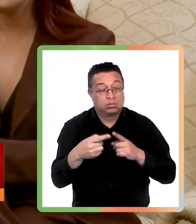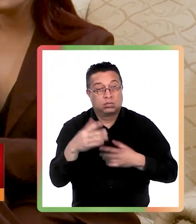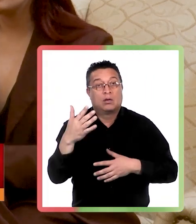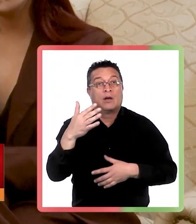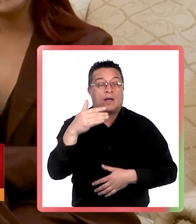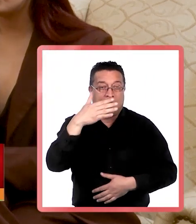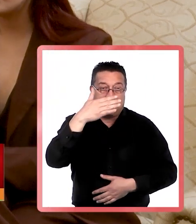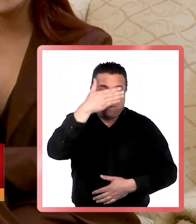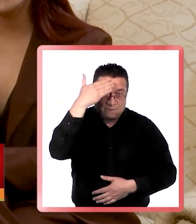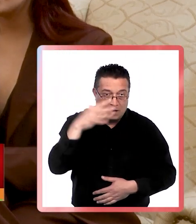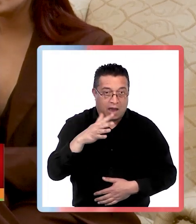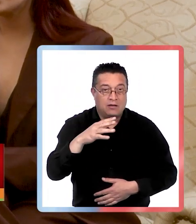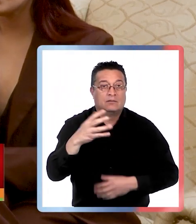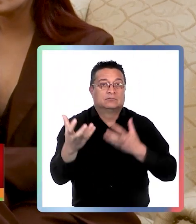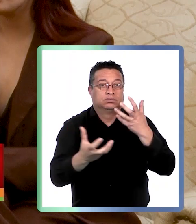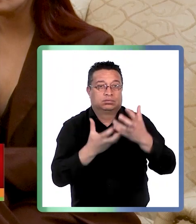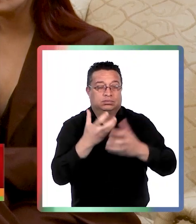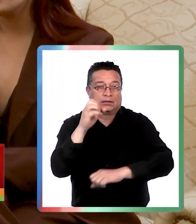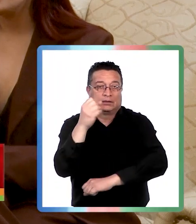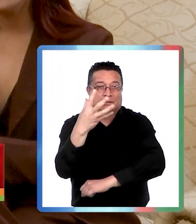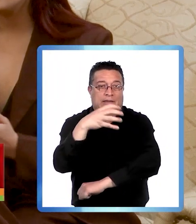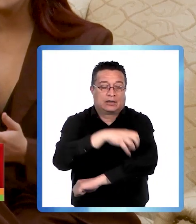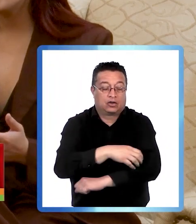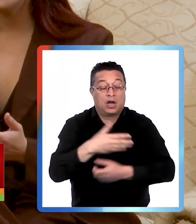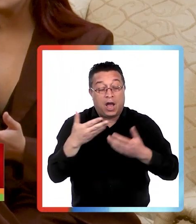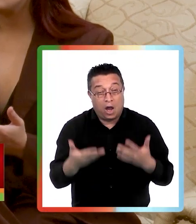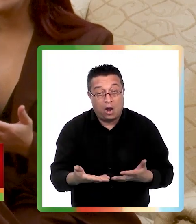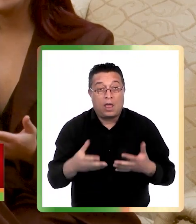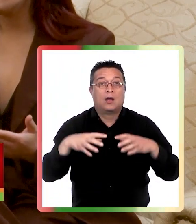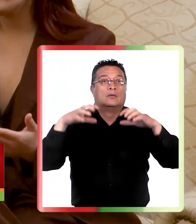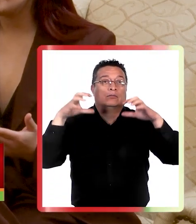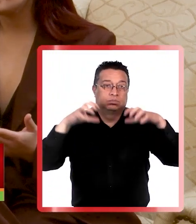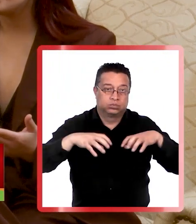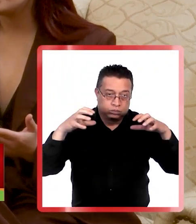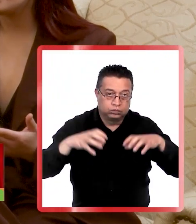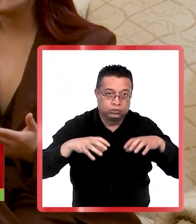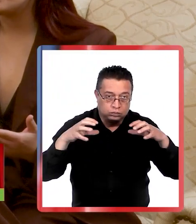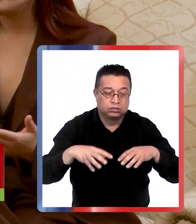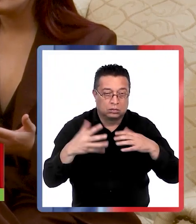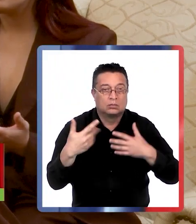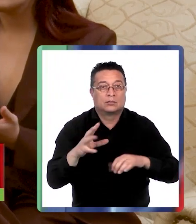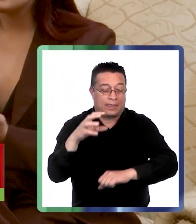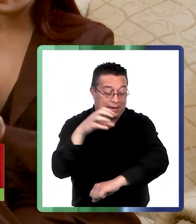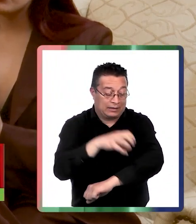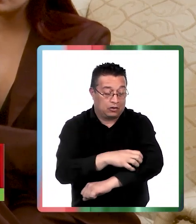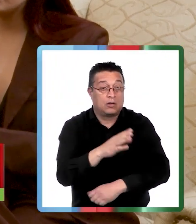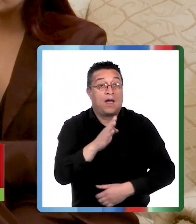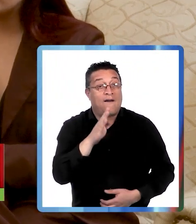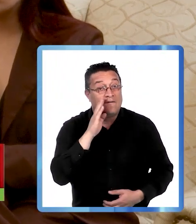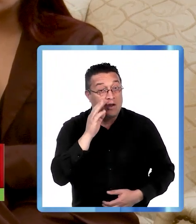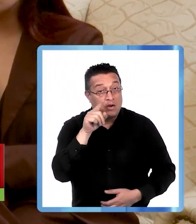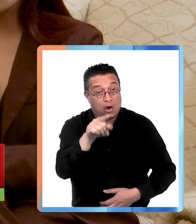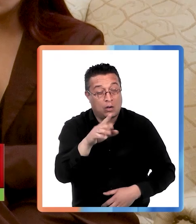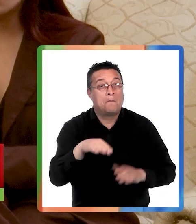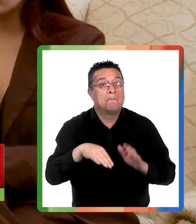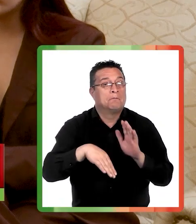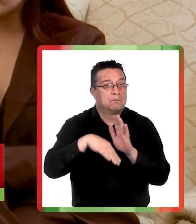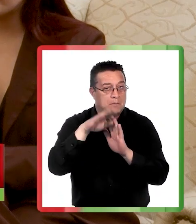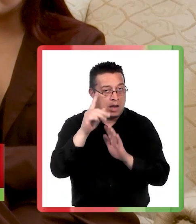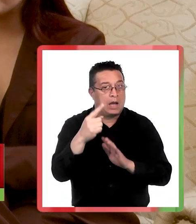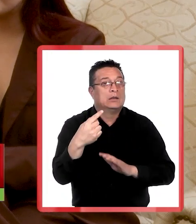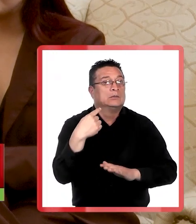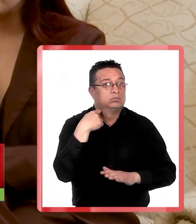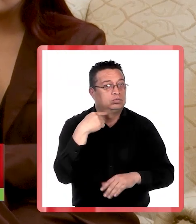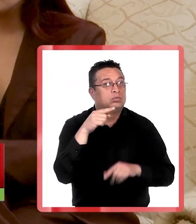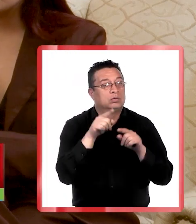verano, en febrero, tuvimos los incendios en la quinta región y ahora tuvimos las lluvias, donde la región del Biobío fue una de las regiones